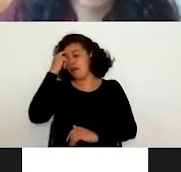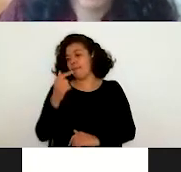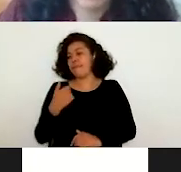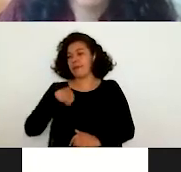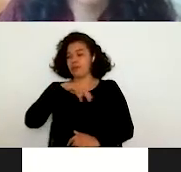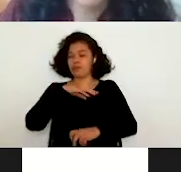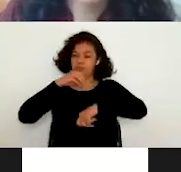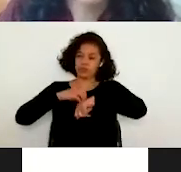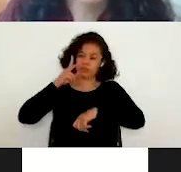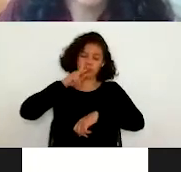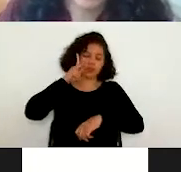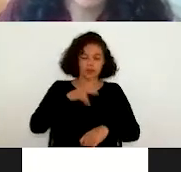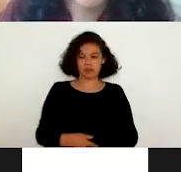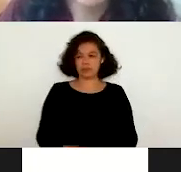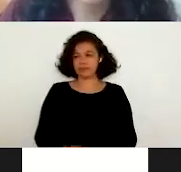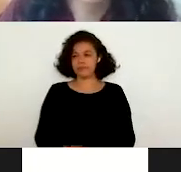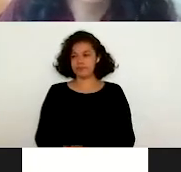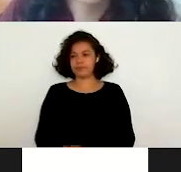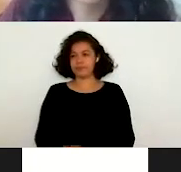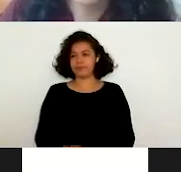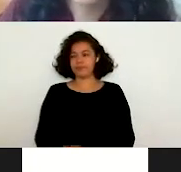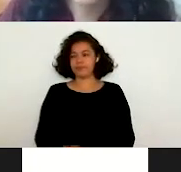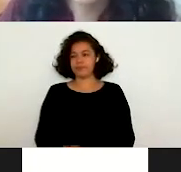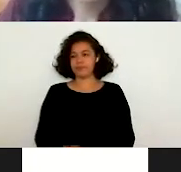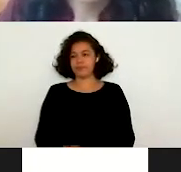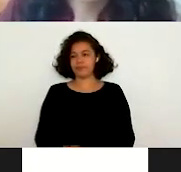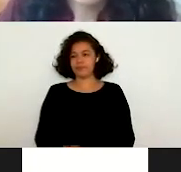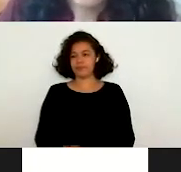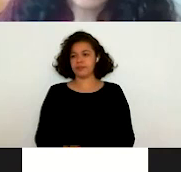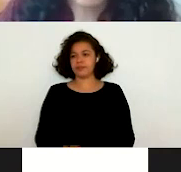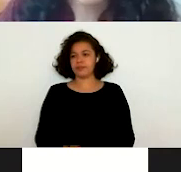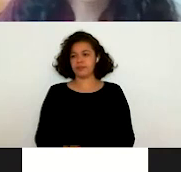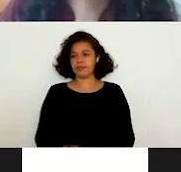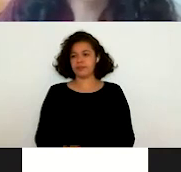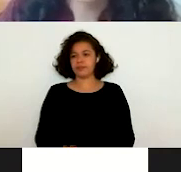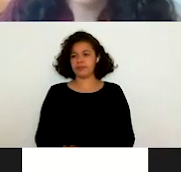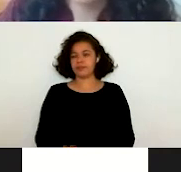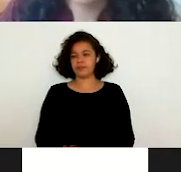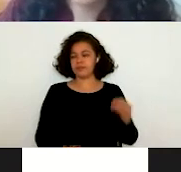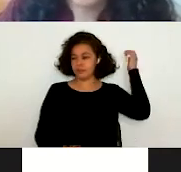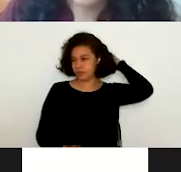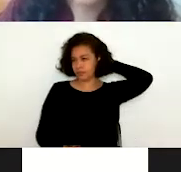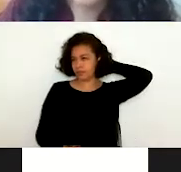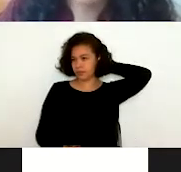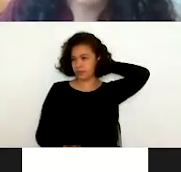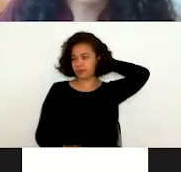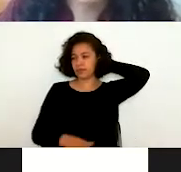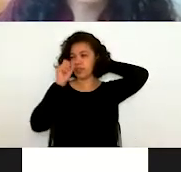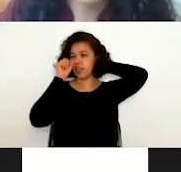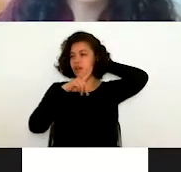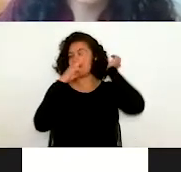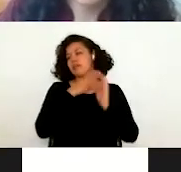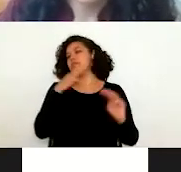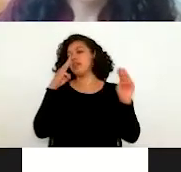como evidencia, ¿no? Entonces, acá viene la parte de la evaluación. Entonces, este también es un material muy completo que